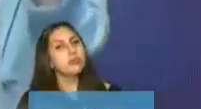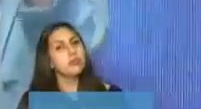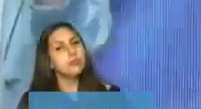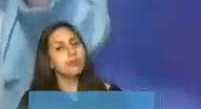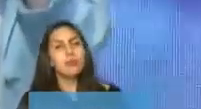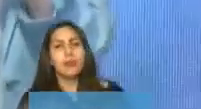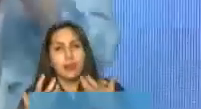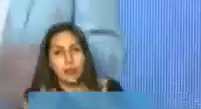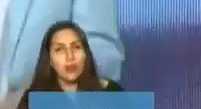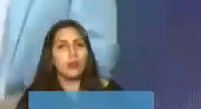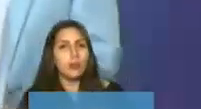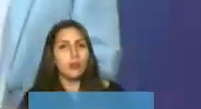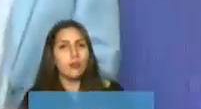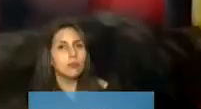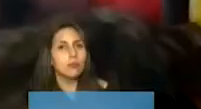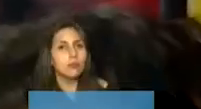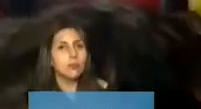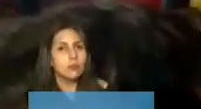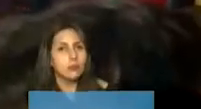Quiero entonces